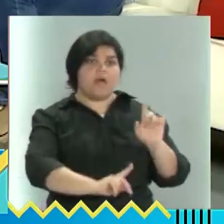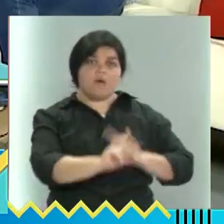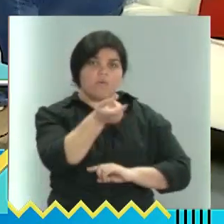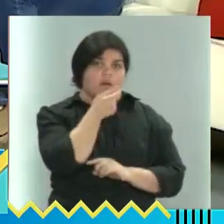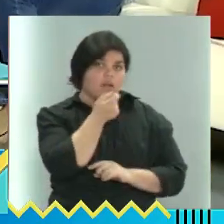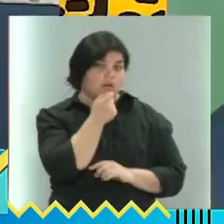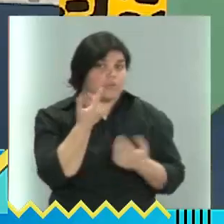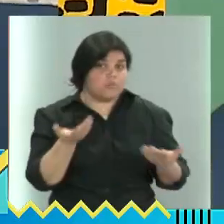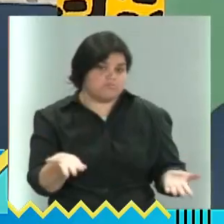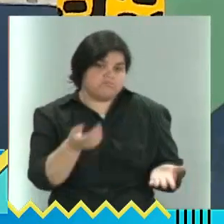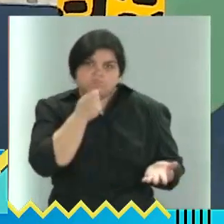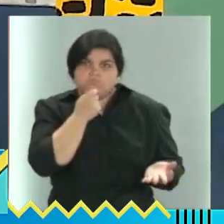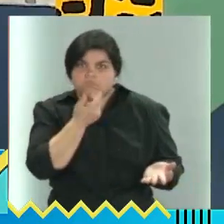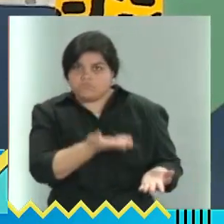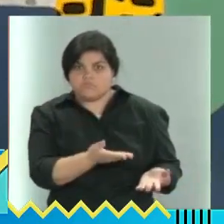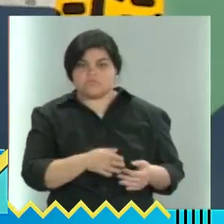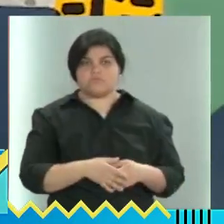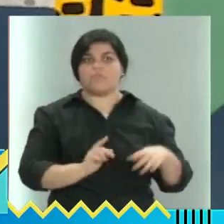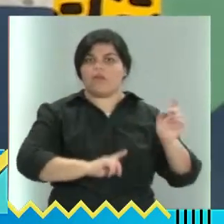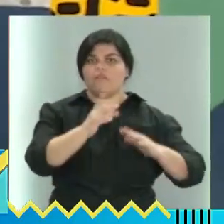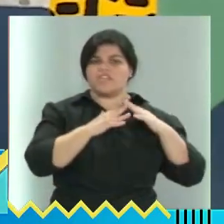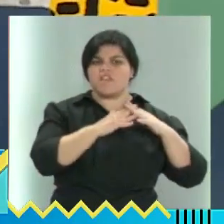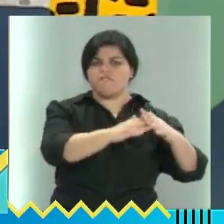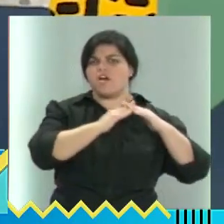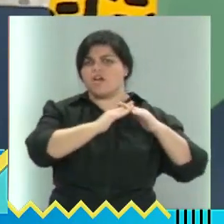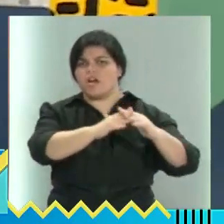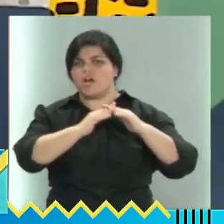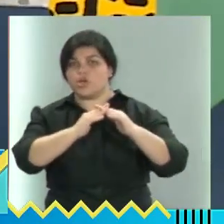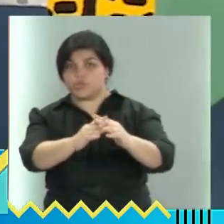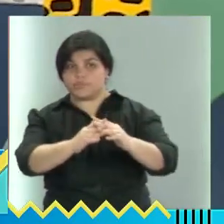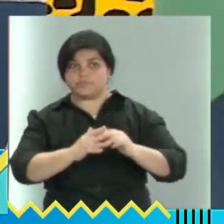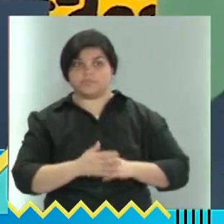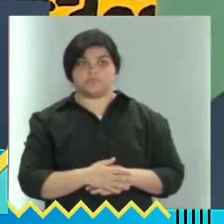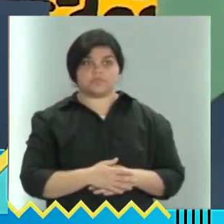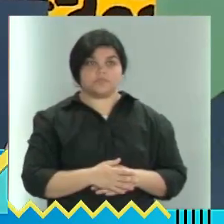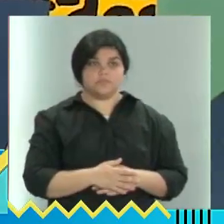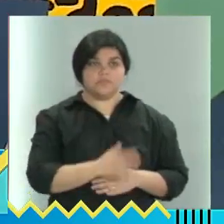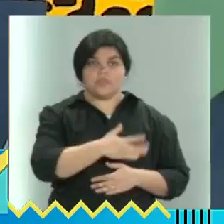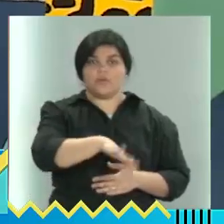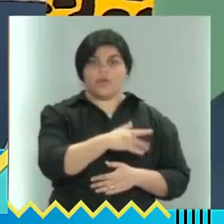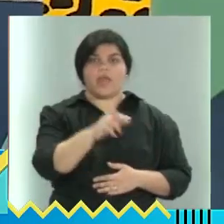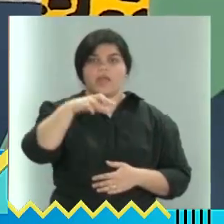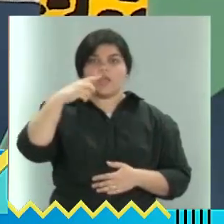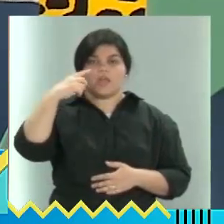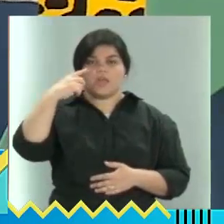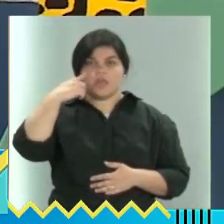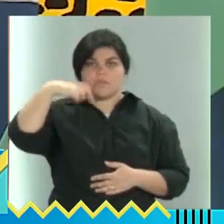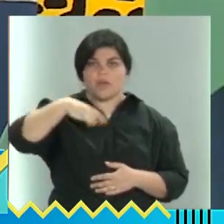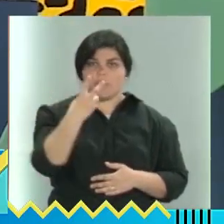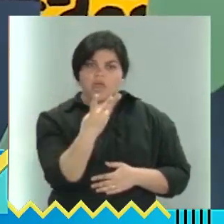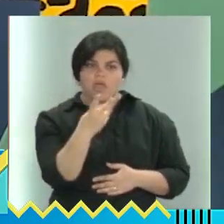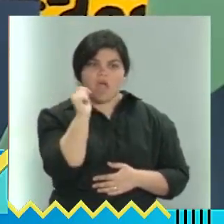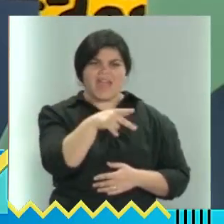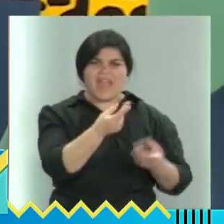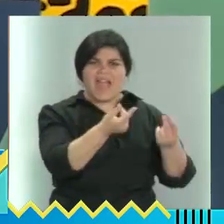se pone a ver las noticias, donde han habido barrios, tal vez de sociales, del IPB, donde es más caro el